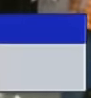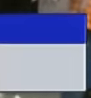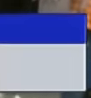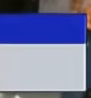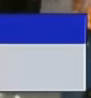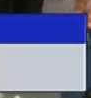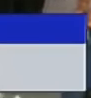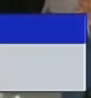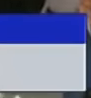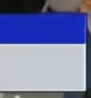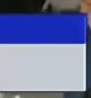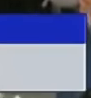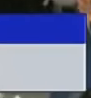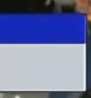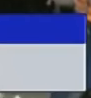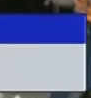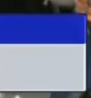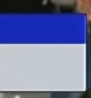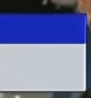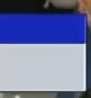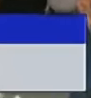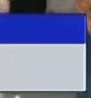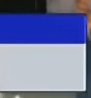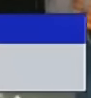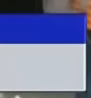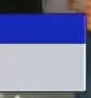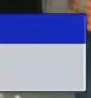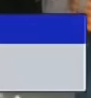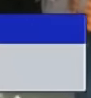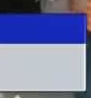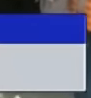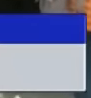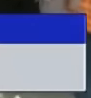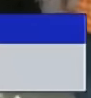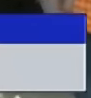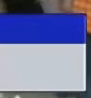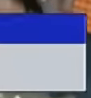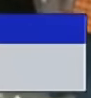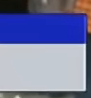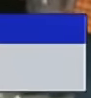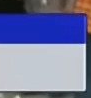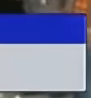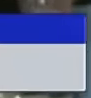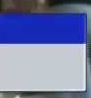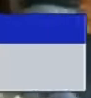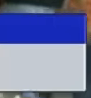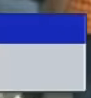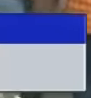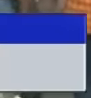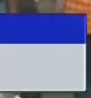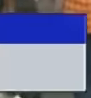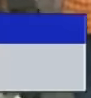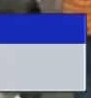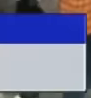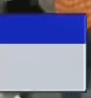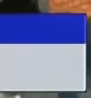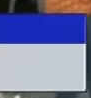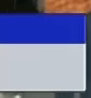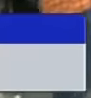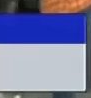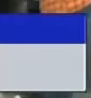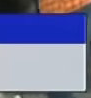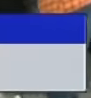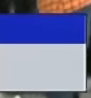Bolivariana de Venezuela ante la República de Benín, concurrente ante la República de Côte d'Ivoire, República de Ghana,